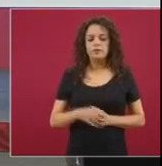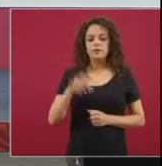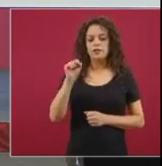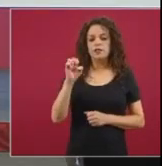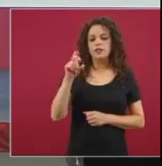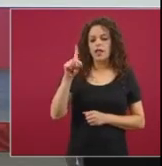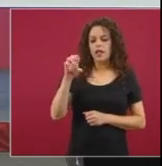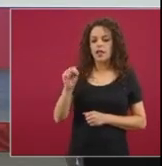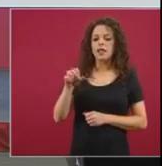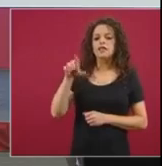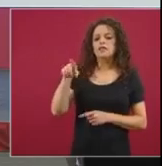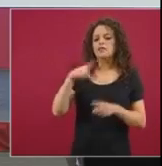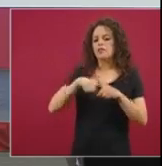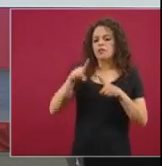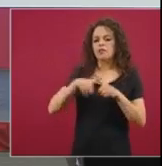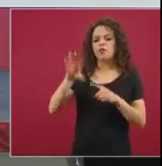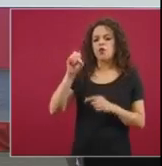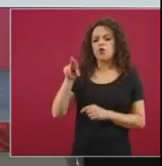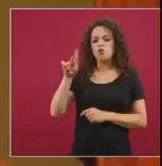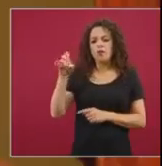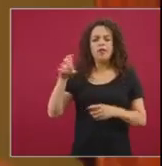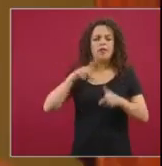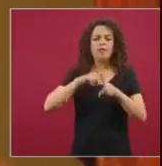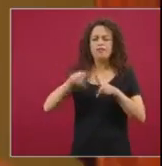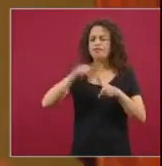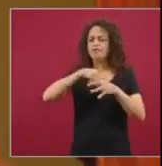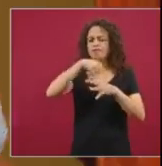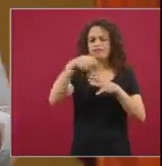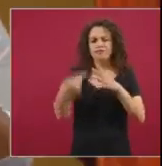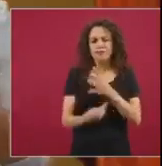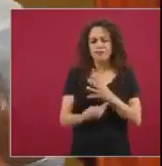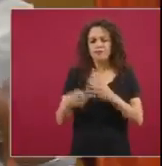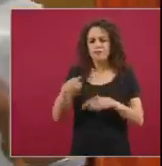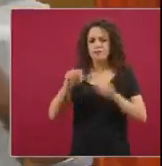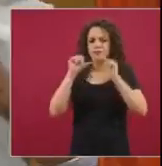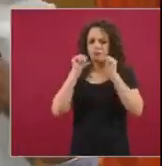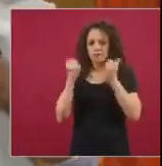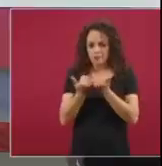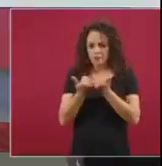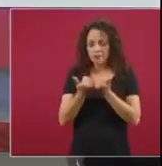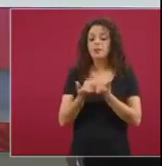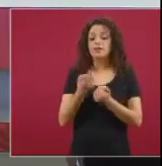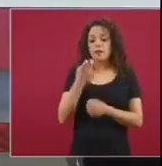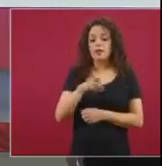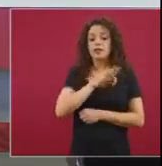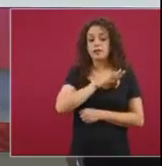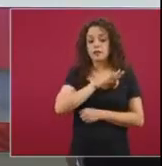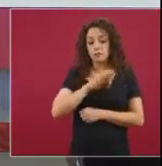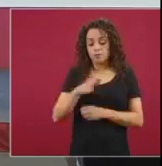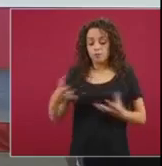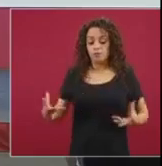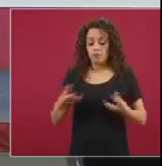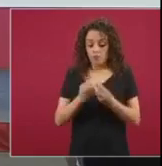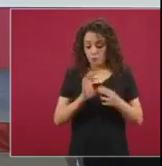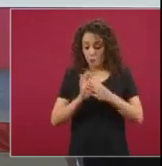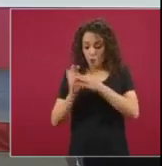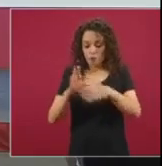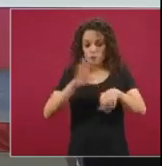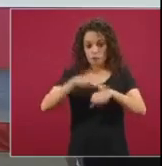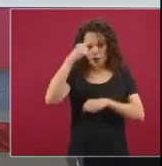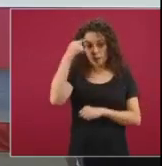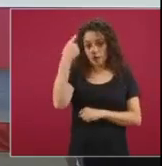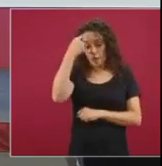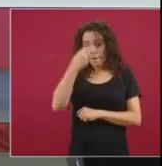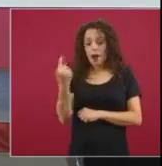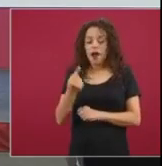CONAVE, etcétera, etcétera. La calidad del dato en el seguimiento, en el estudio epidemiológico, porque eso nos permite a nosotros tomar decisiones.